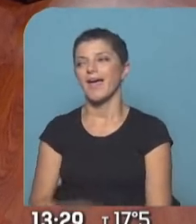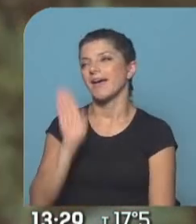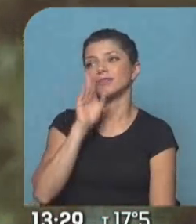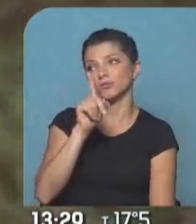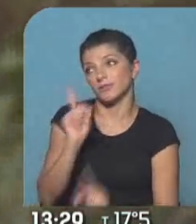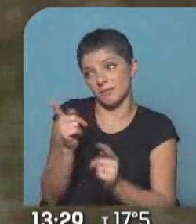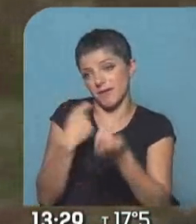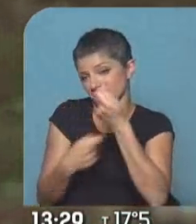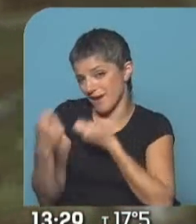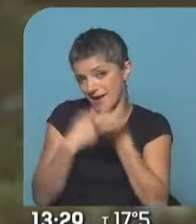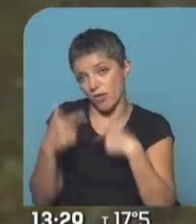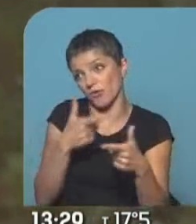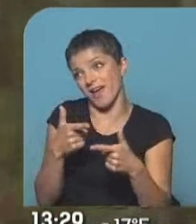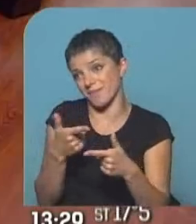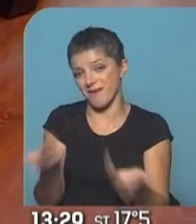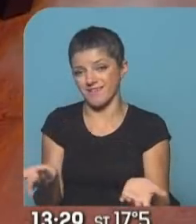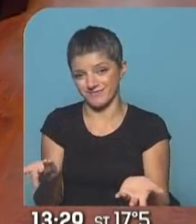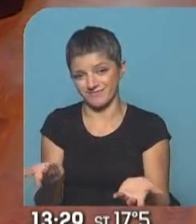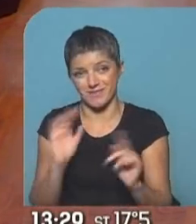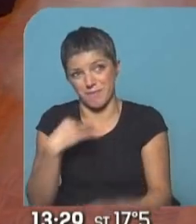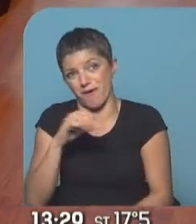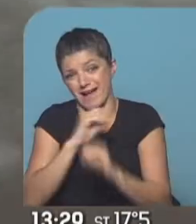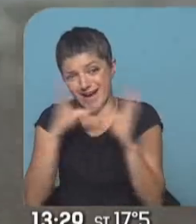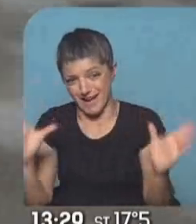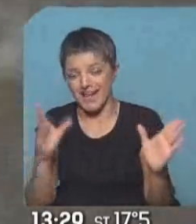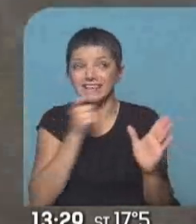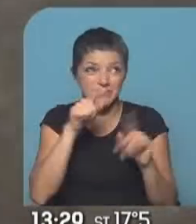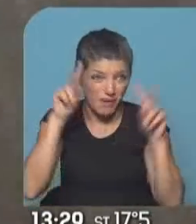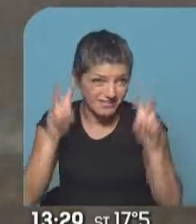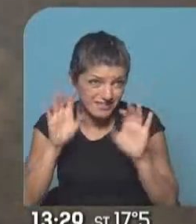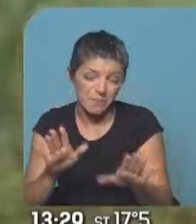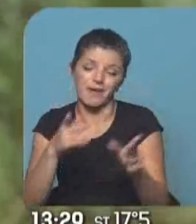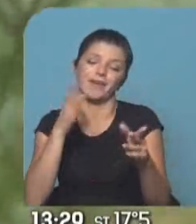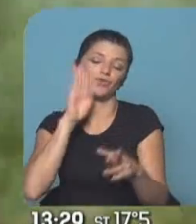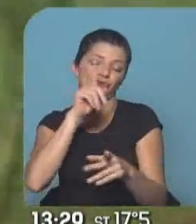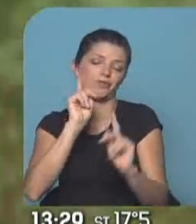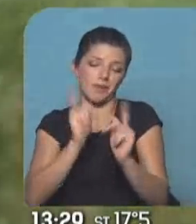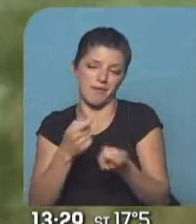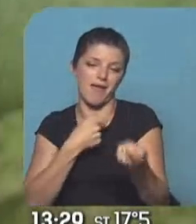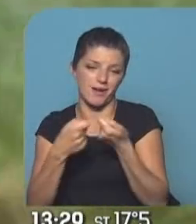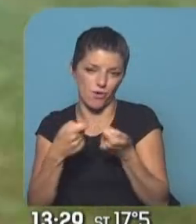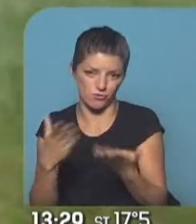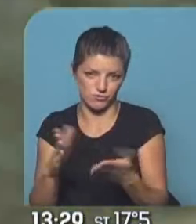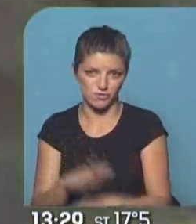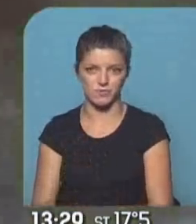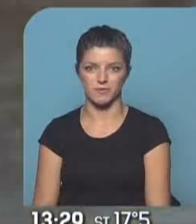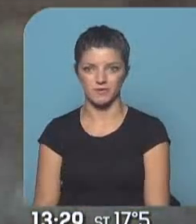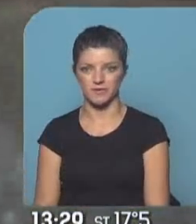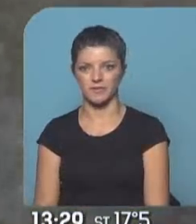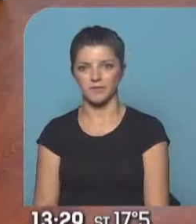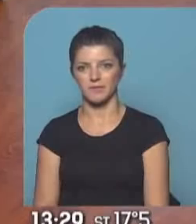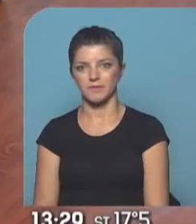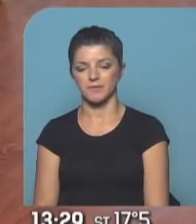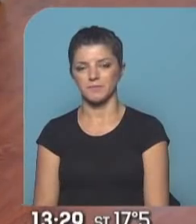mercado de armas también, ¿no? Digamos. O sea, que si es por eso, si es por el tema de los negocios, no creo que deje de haber